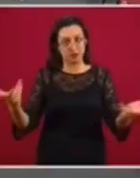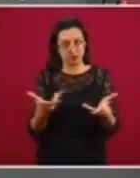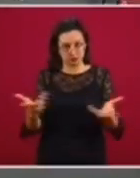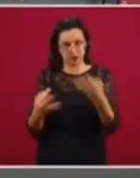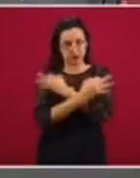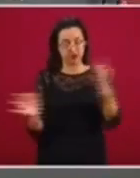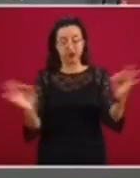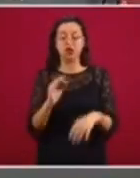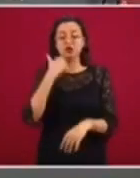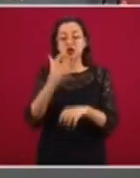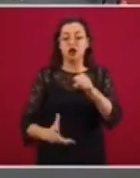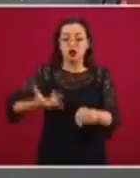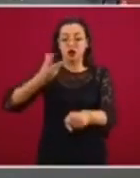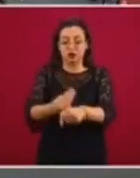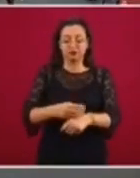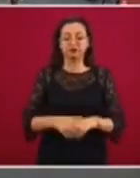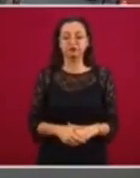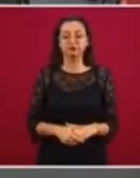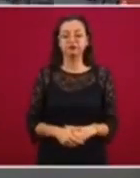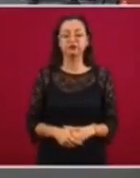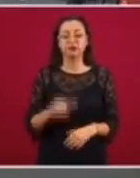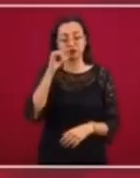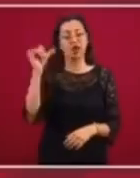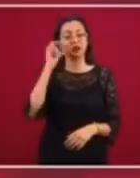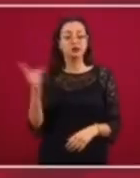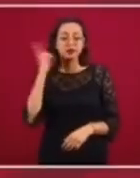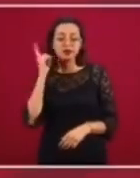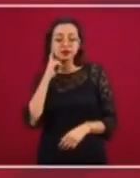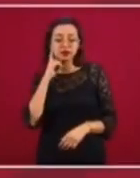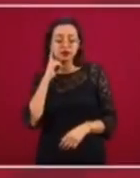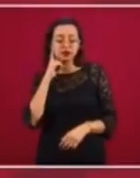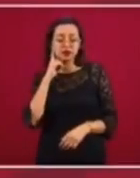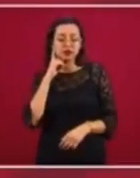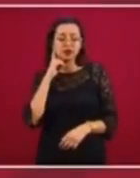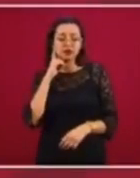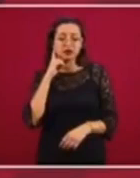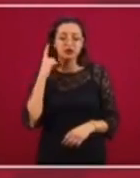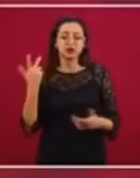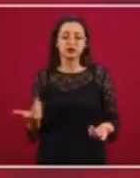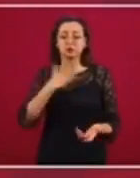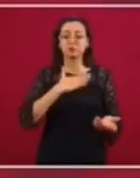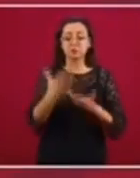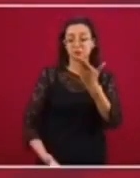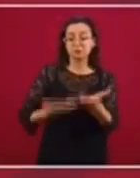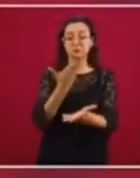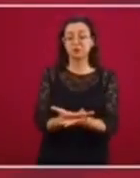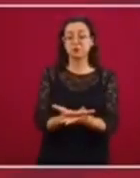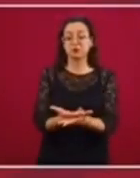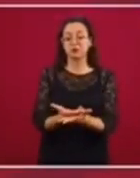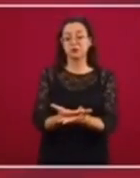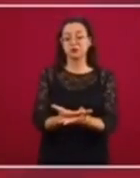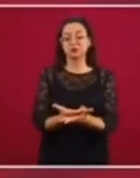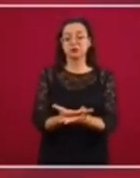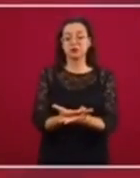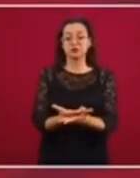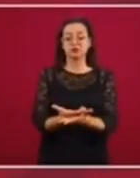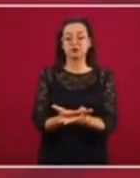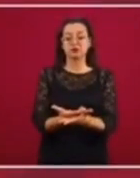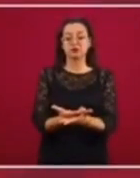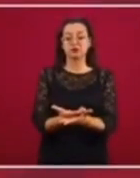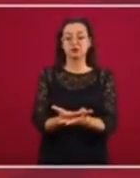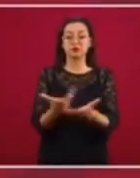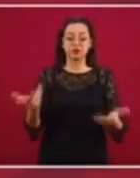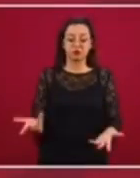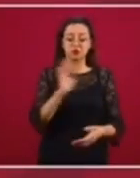Solo agregar que me enteré también ayer de que rechazaron mi propuesta de adelantar